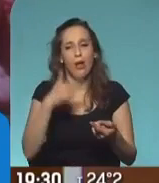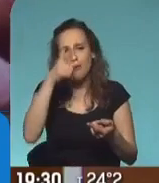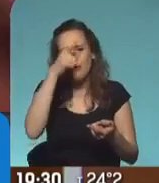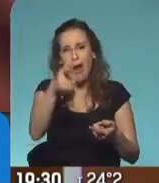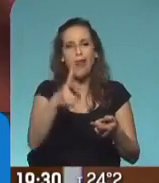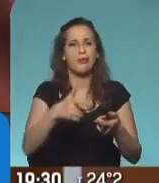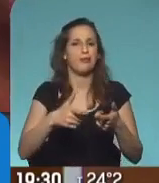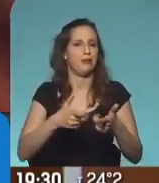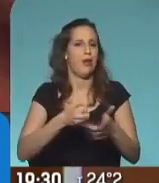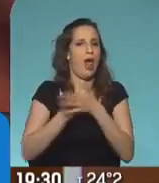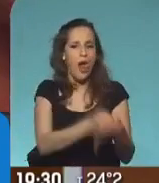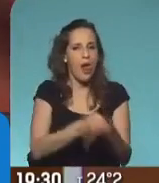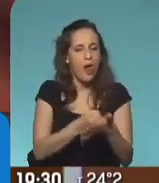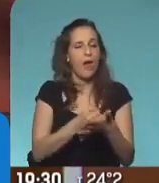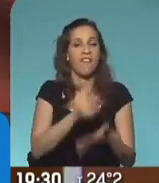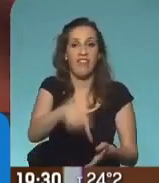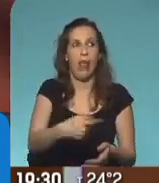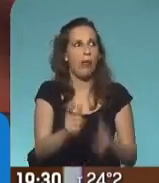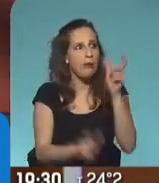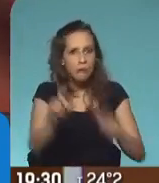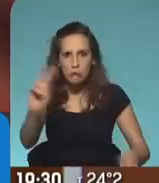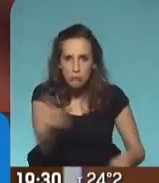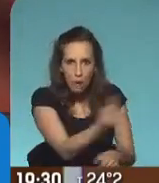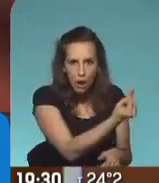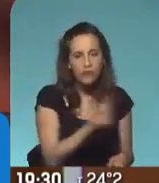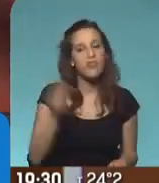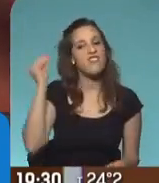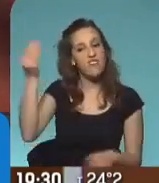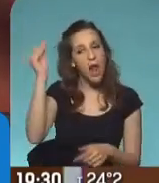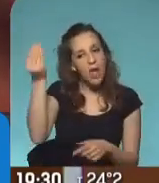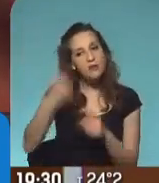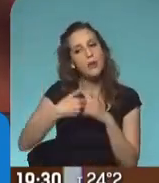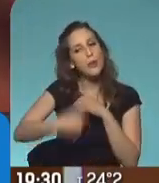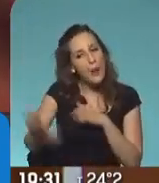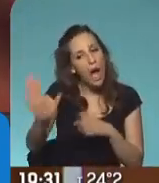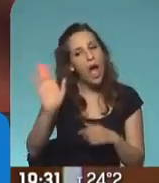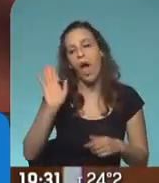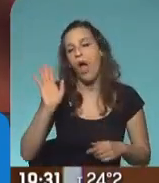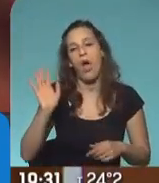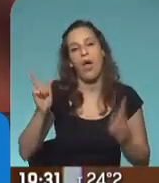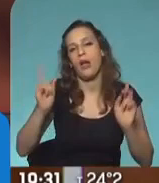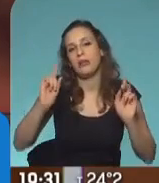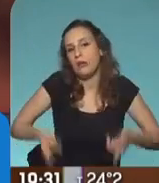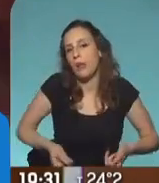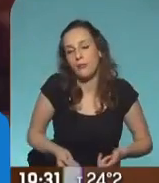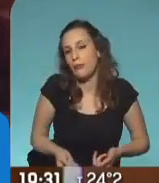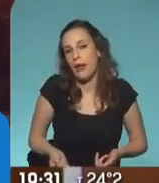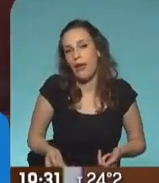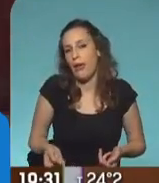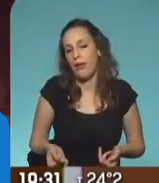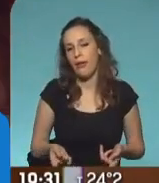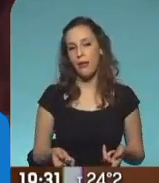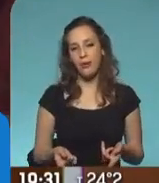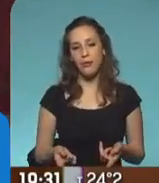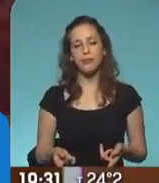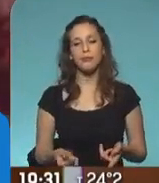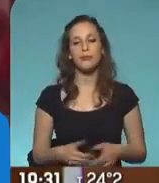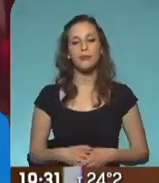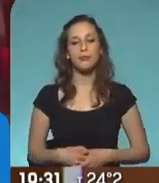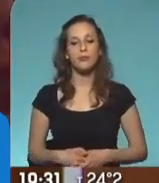protestas populares. En Brasil vamos a ver sin lugar a dudas en los próximos meses también surgir una gran cantidad